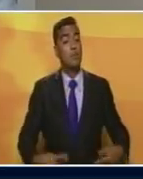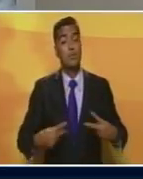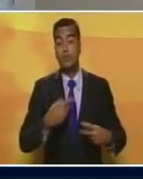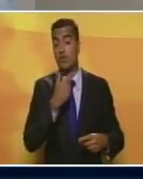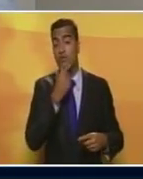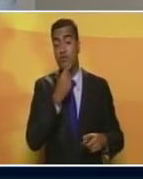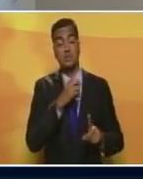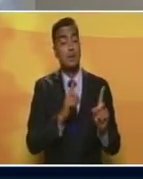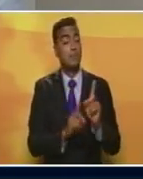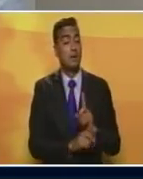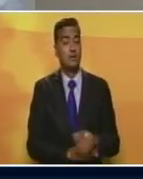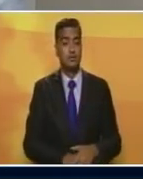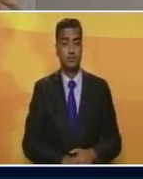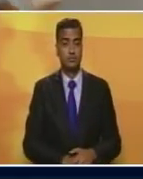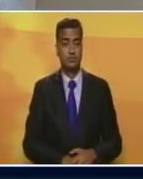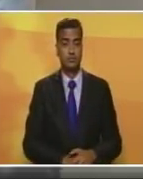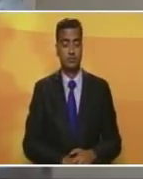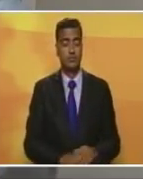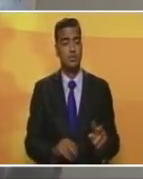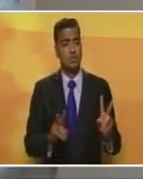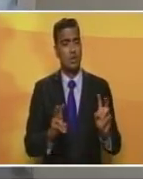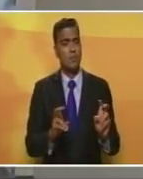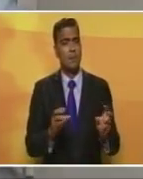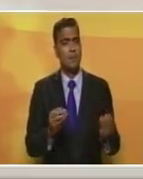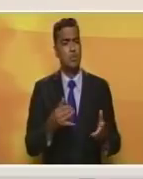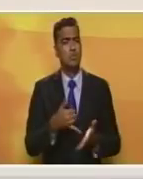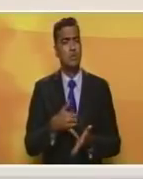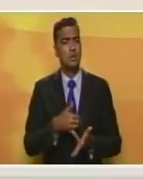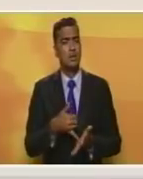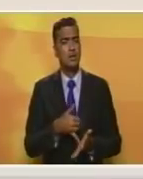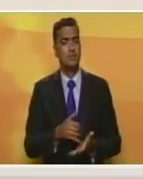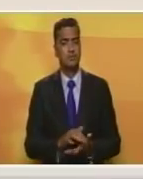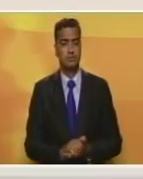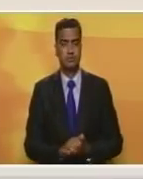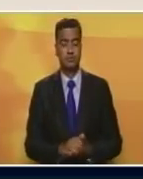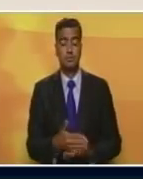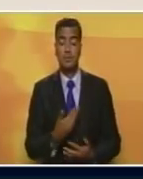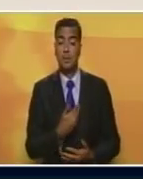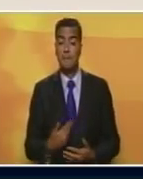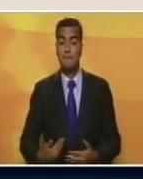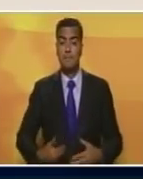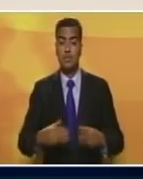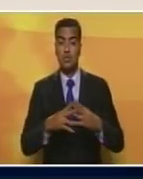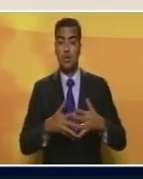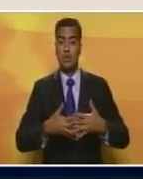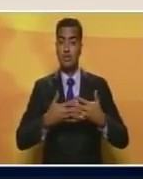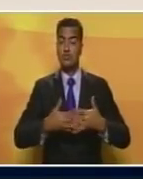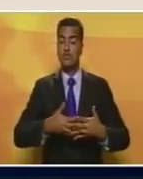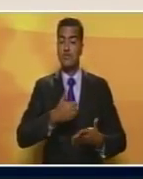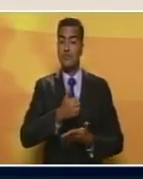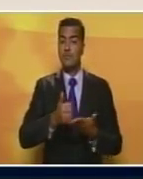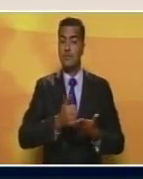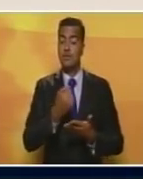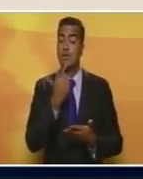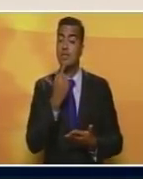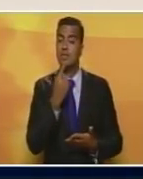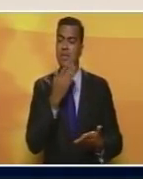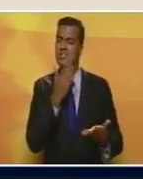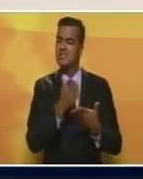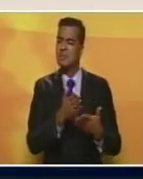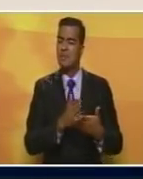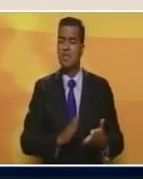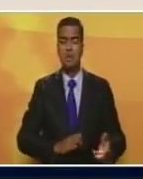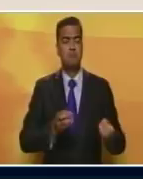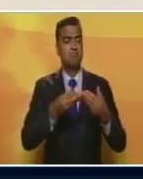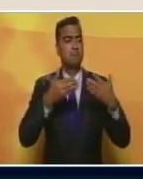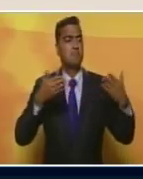tu médico de cabecera o como tú lo quieras llamar, te prescribe un medicamento y es para una afección crónica o una patología